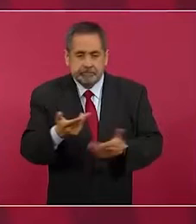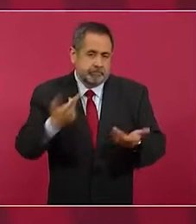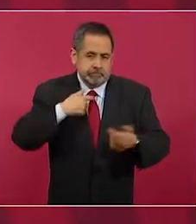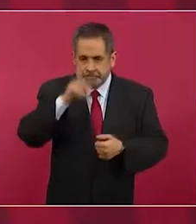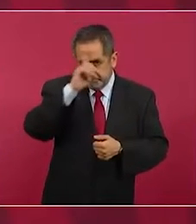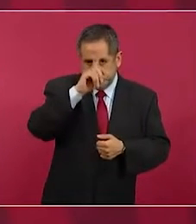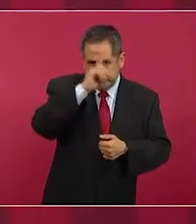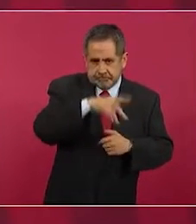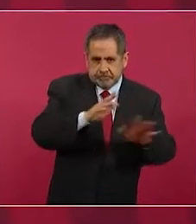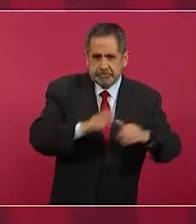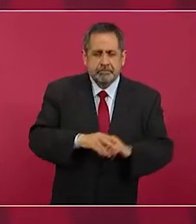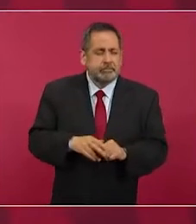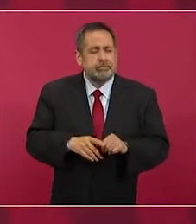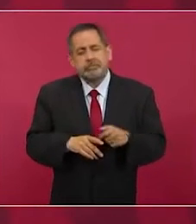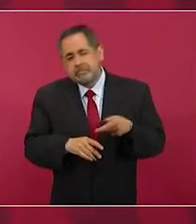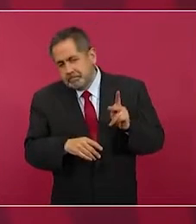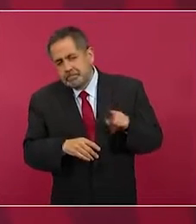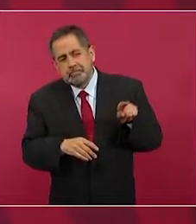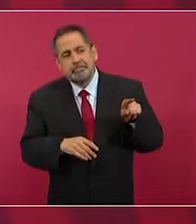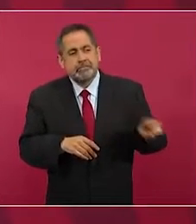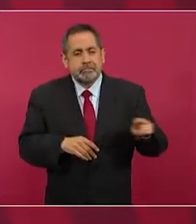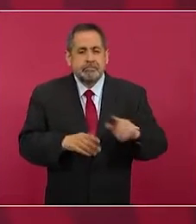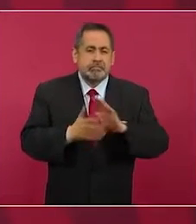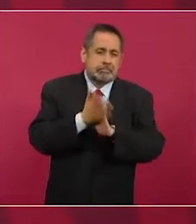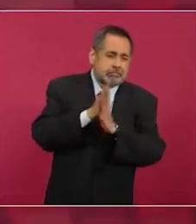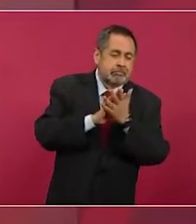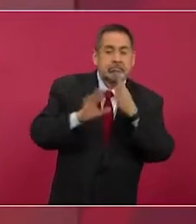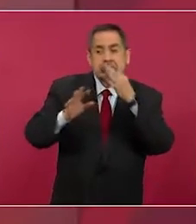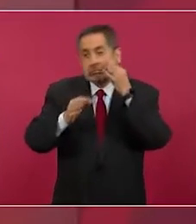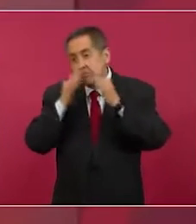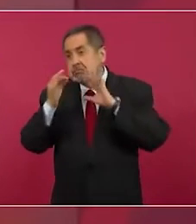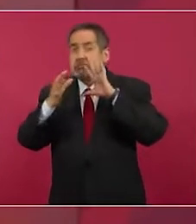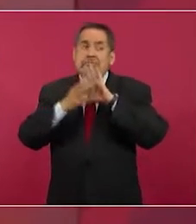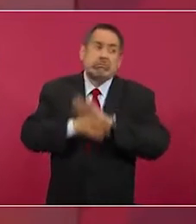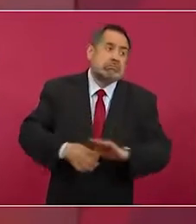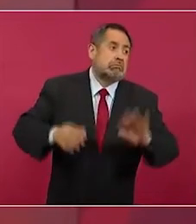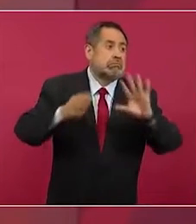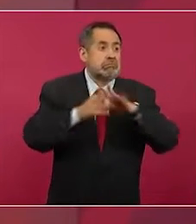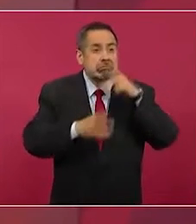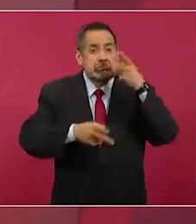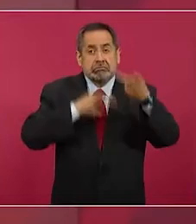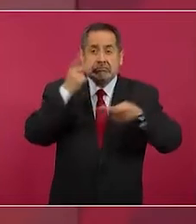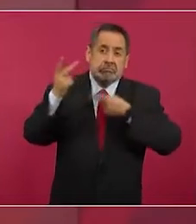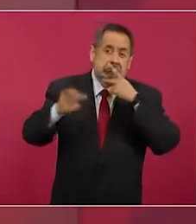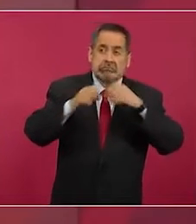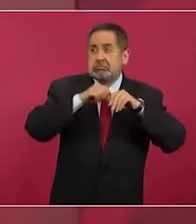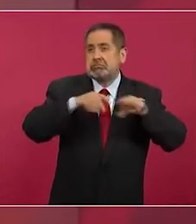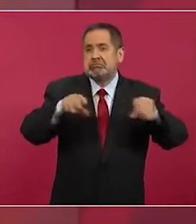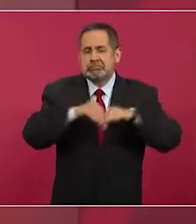Pero intentar, mediante una campaña mediática,